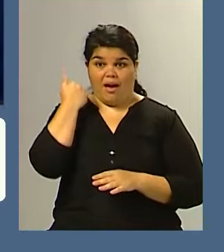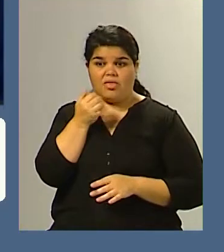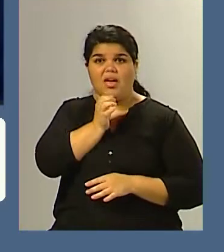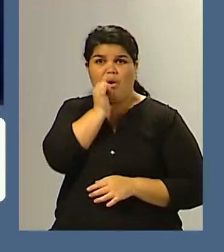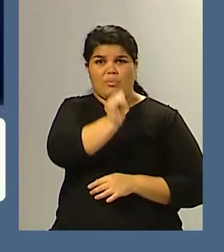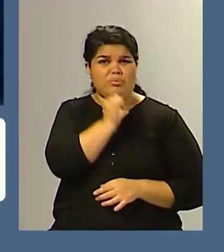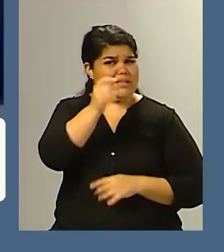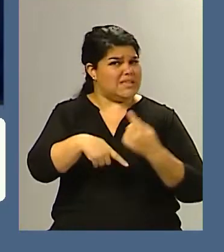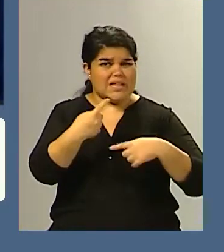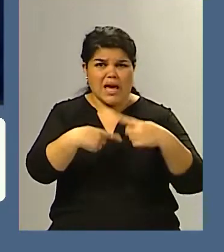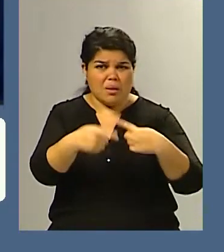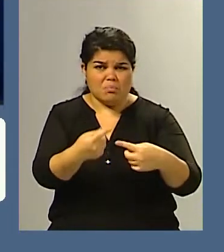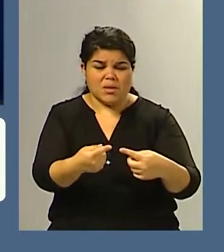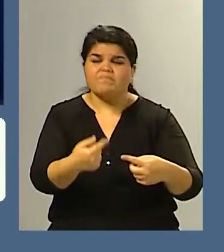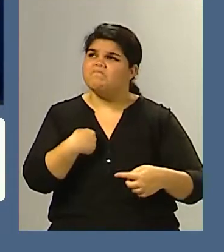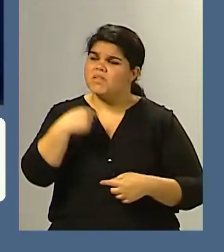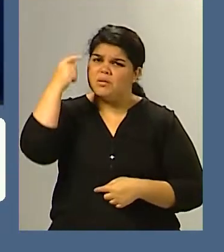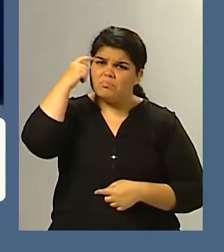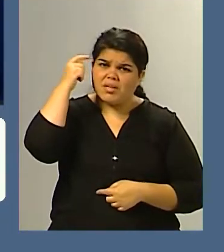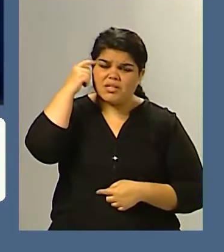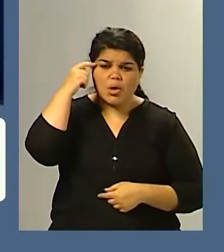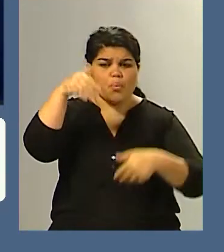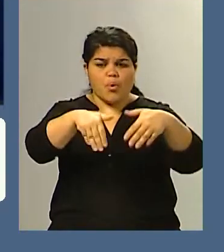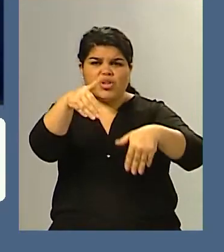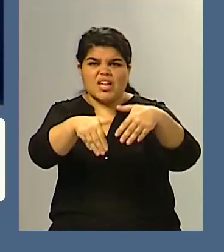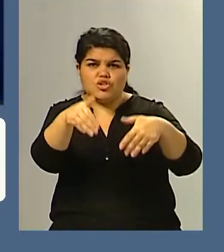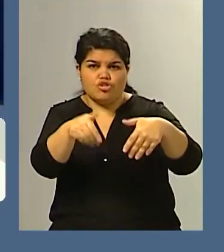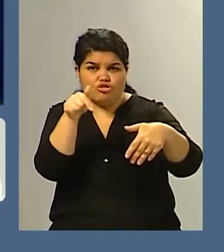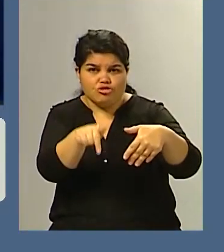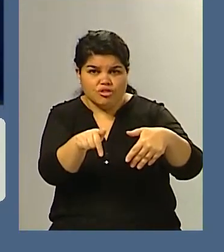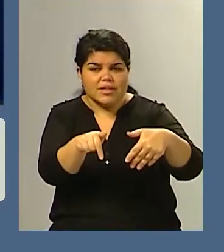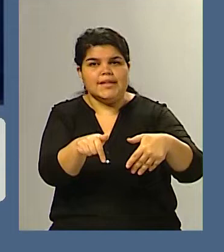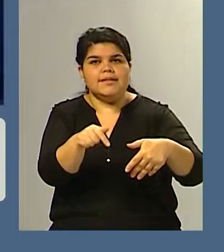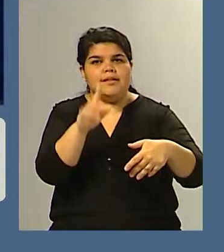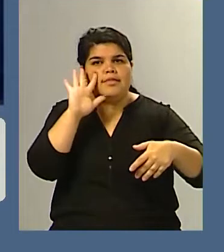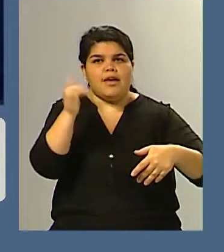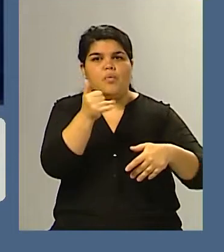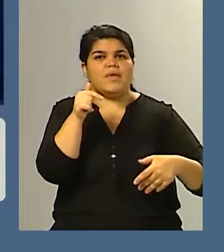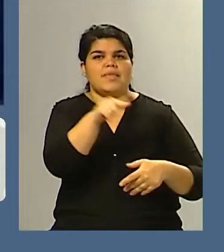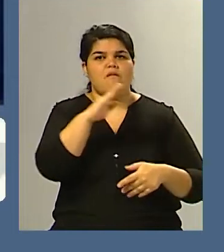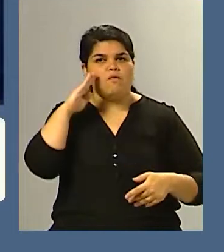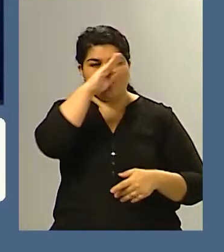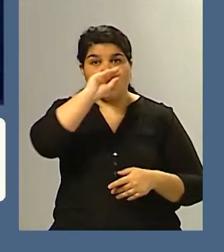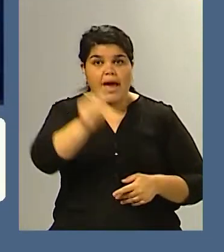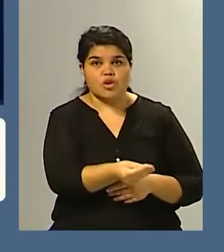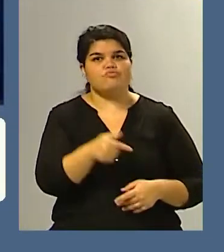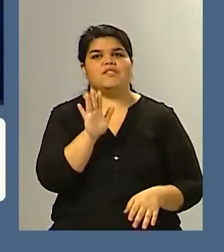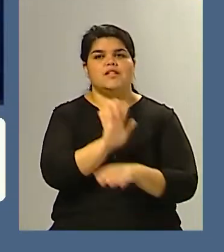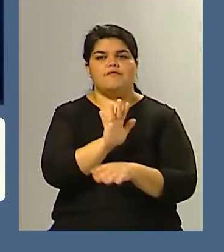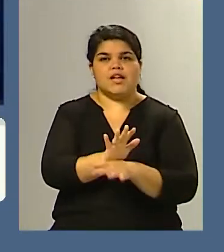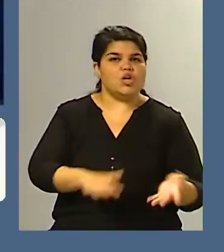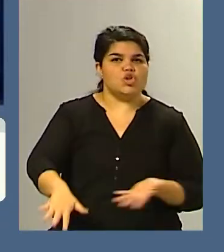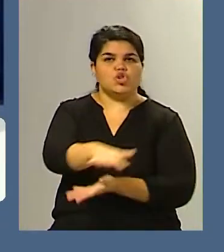me ocurre pensar en que la elección de alguna manera es el reflejo también de lo que la sociedad interpreta. Digo, se me ocurre pensar en